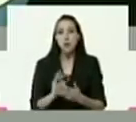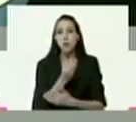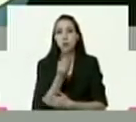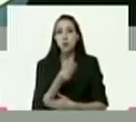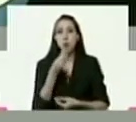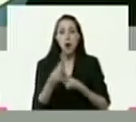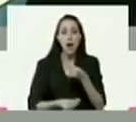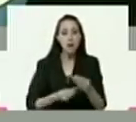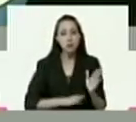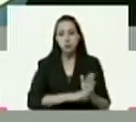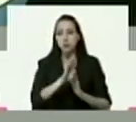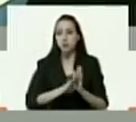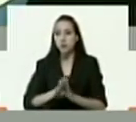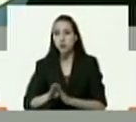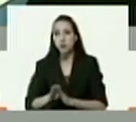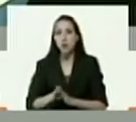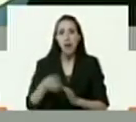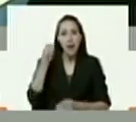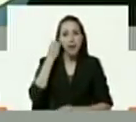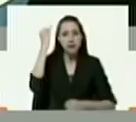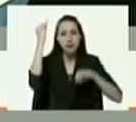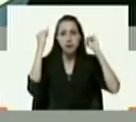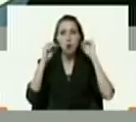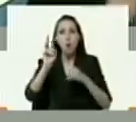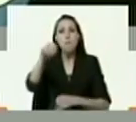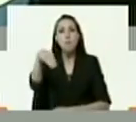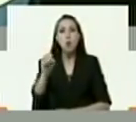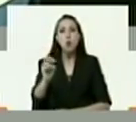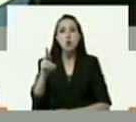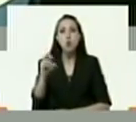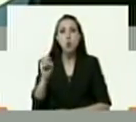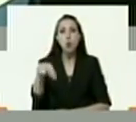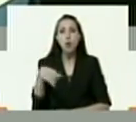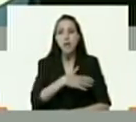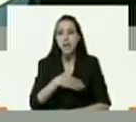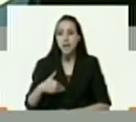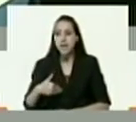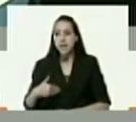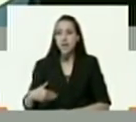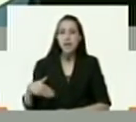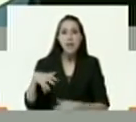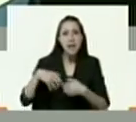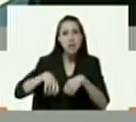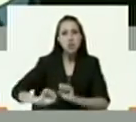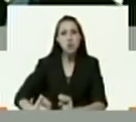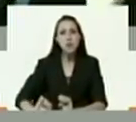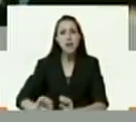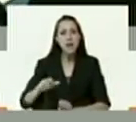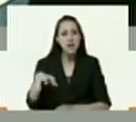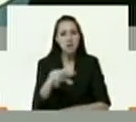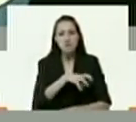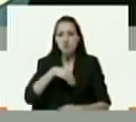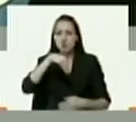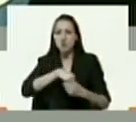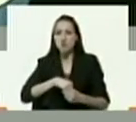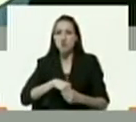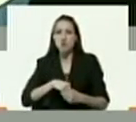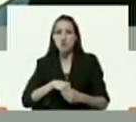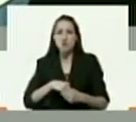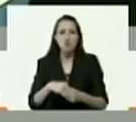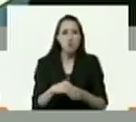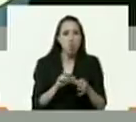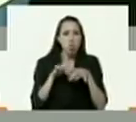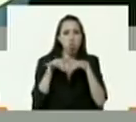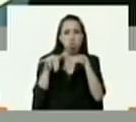desarrollado la doctrina Monroe, que dicen que está vigente y que quieren dominar. Si no dominan a través de golpes de Estado, de invasiones, lo hacen a través de